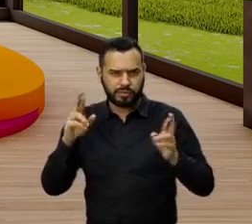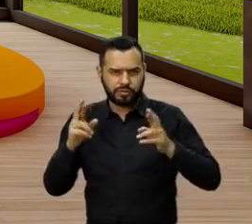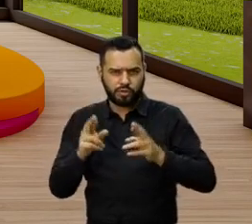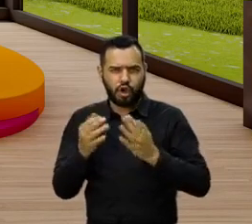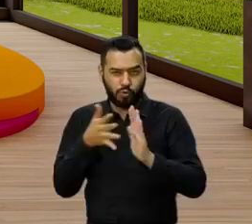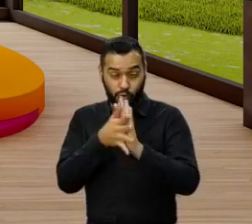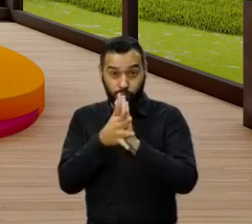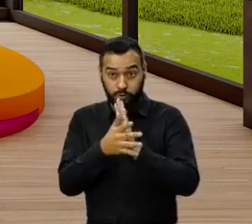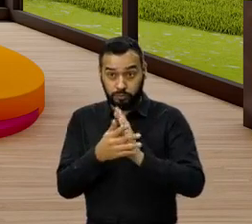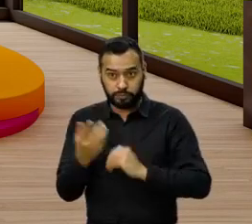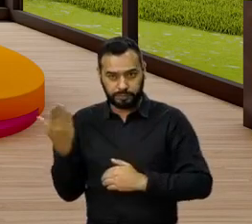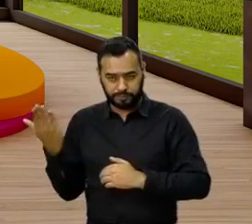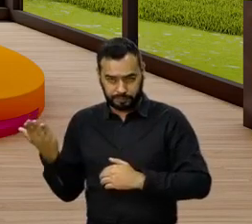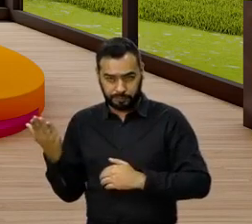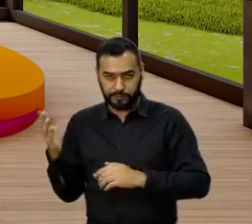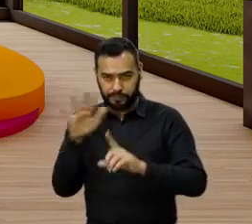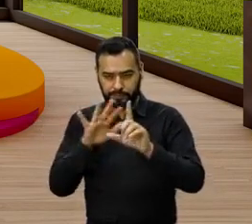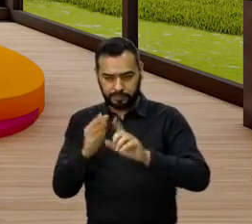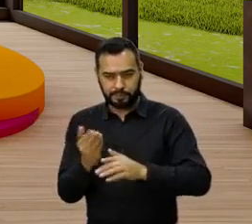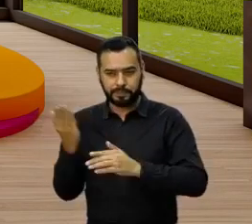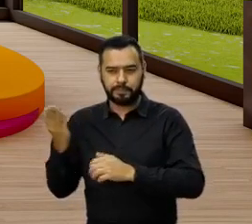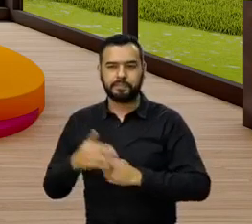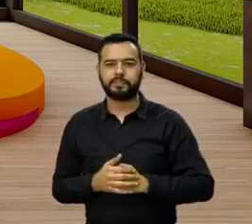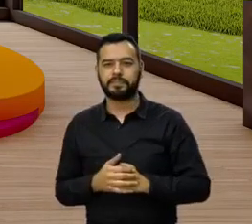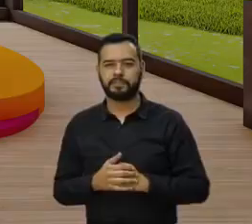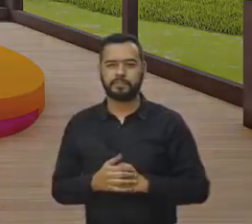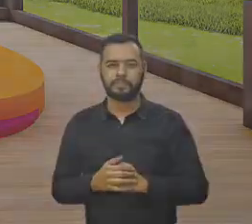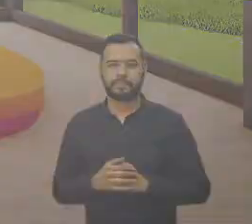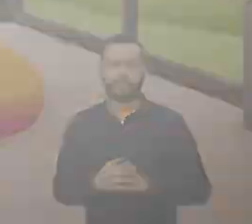contado en este momento así claro que sí